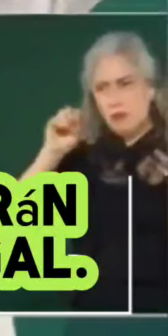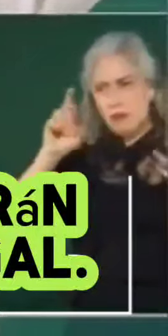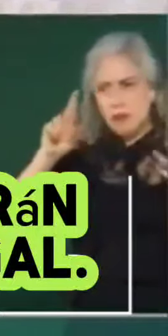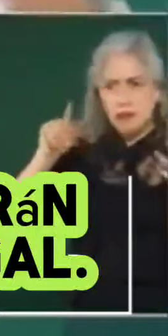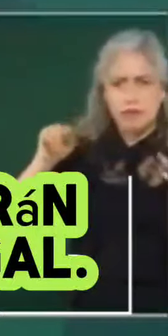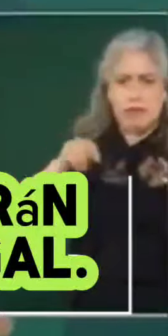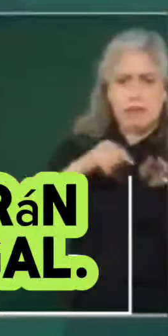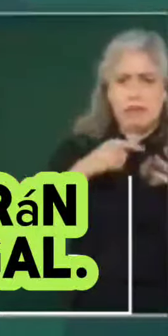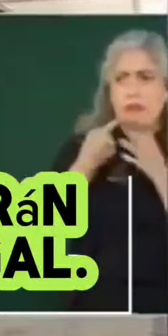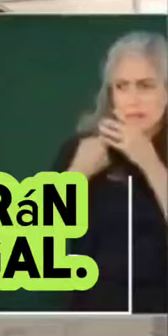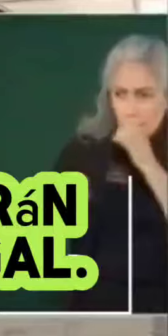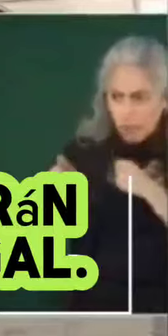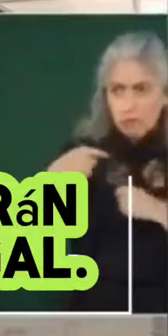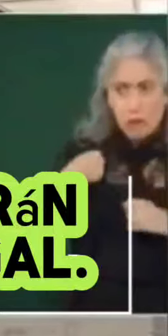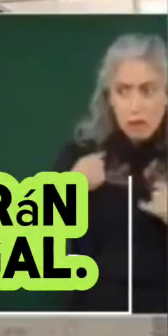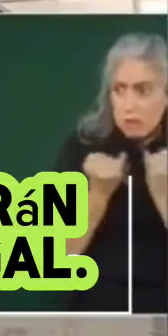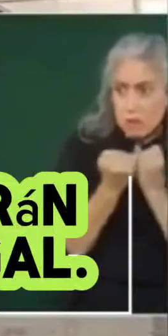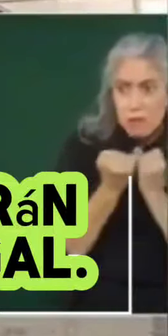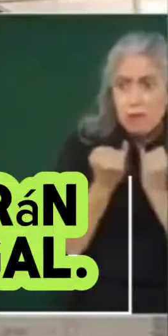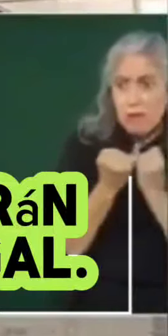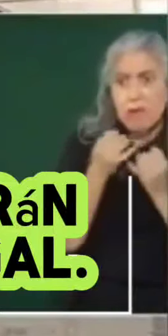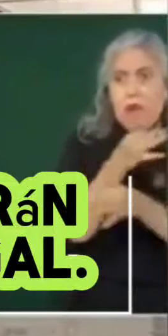No.